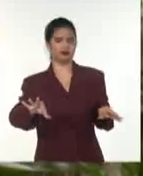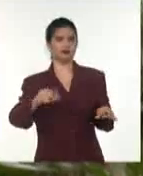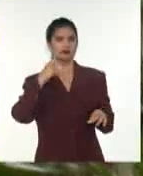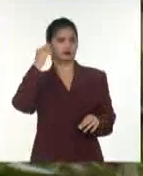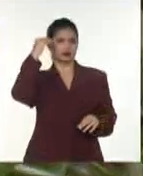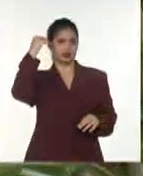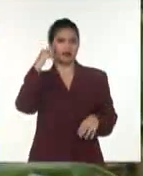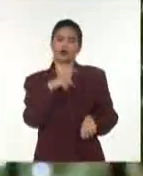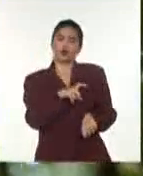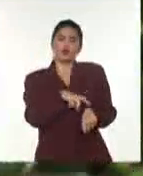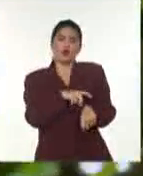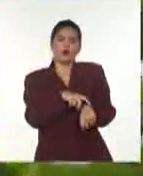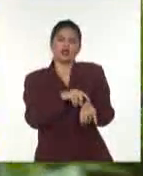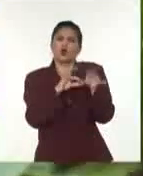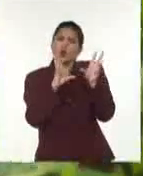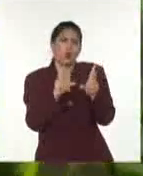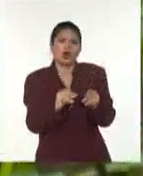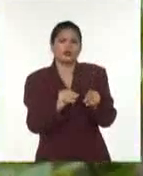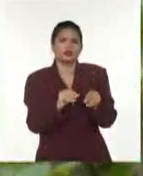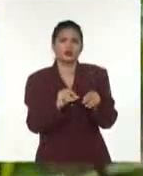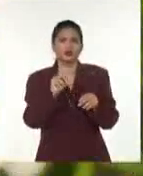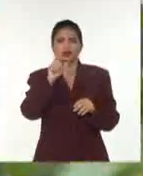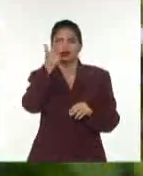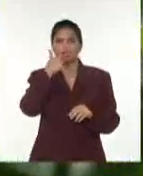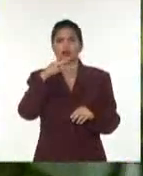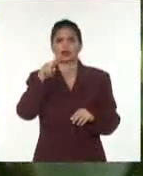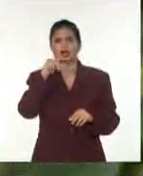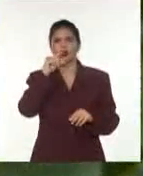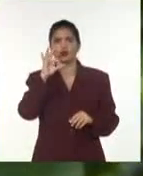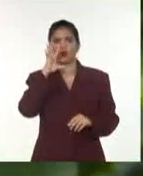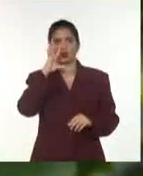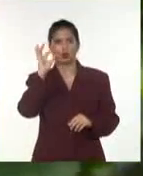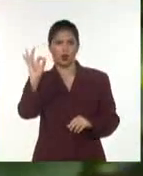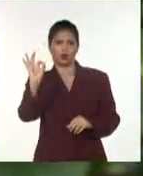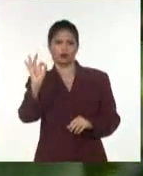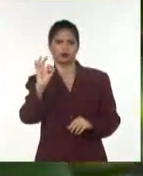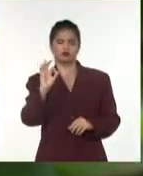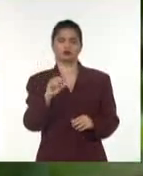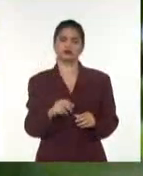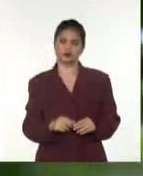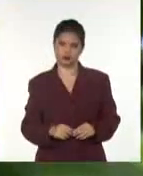un momento determinado, en un tiempo 1 inicial, un tiempo 2. Y para